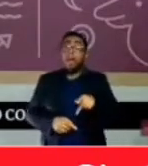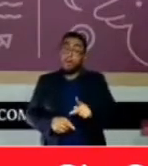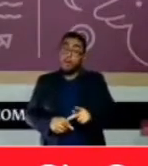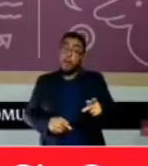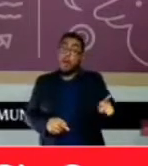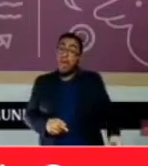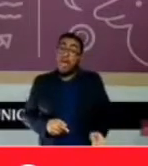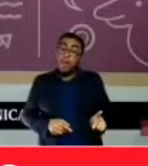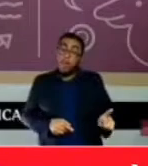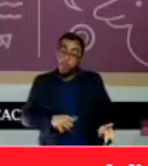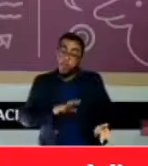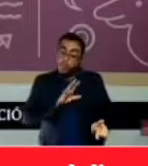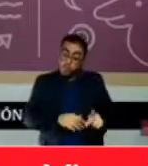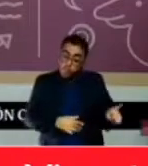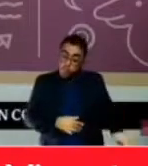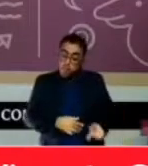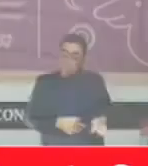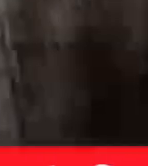que decida el pueblo?